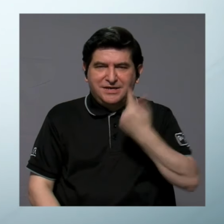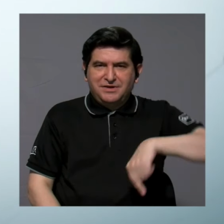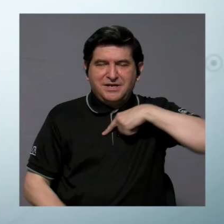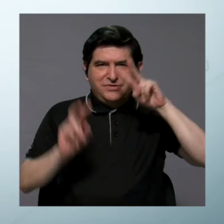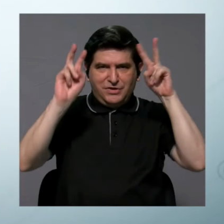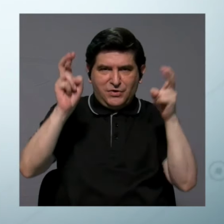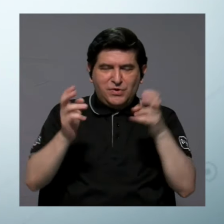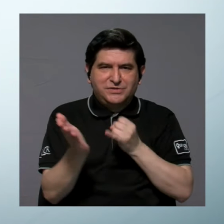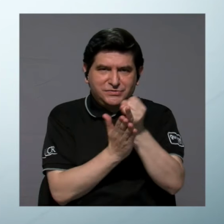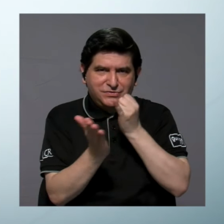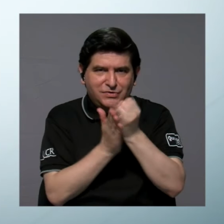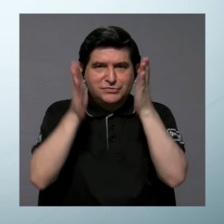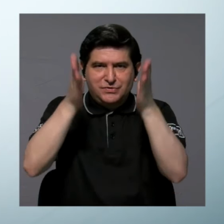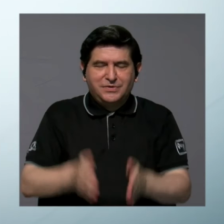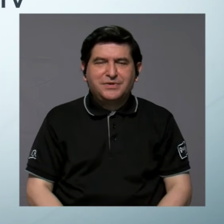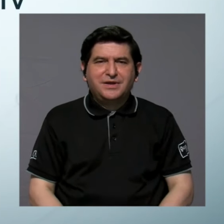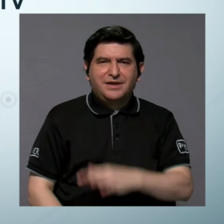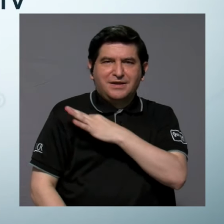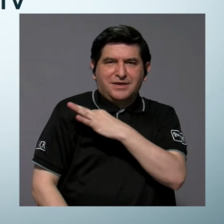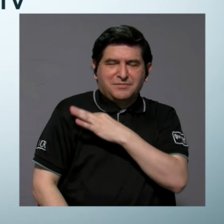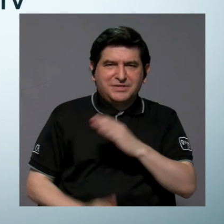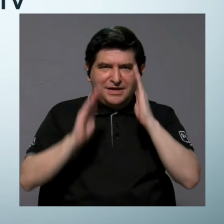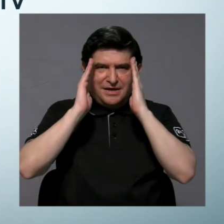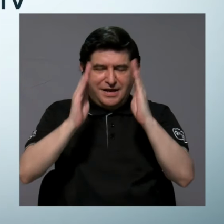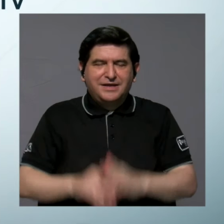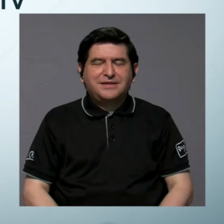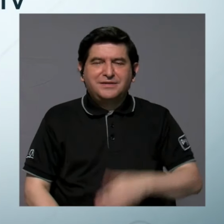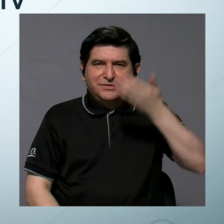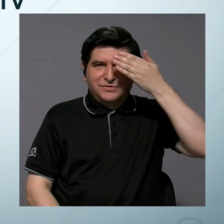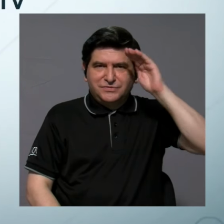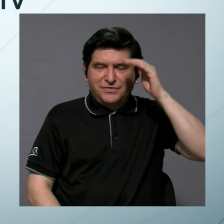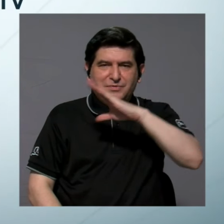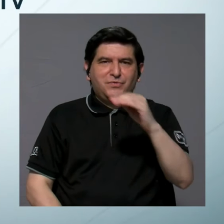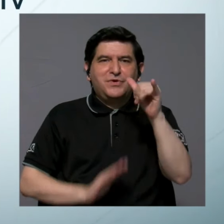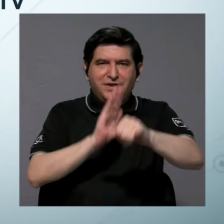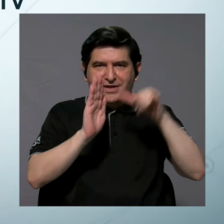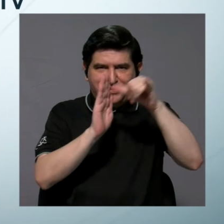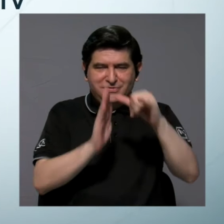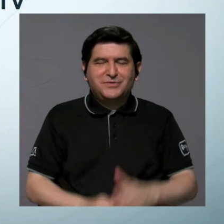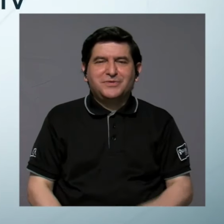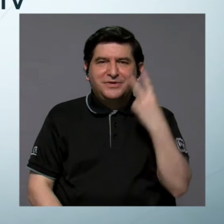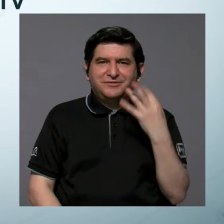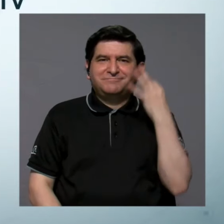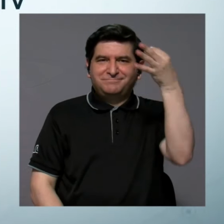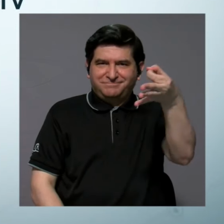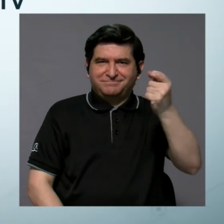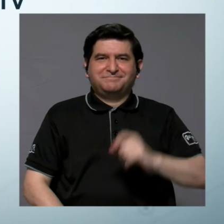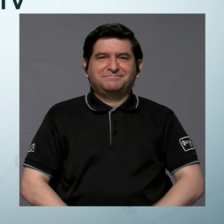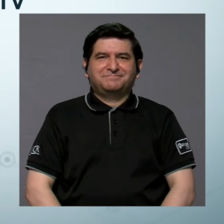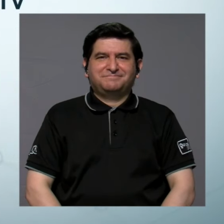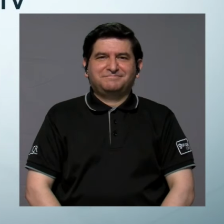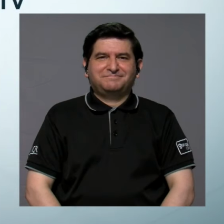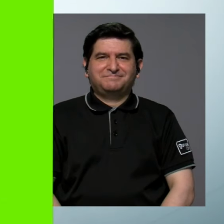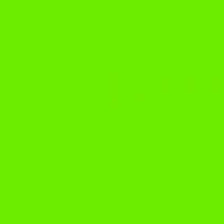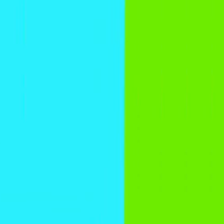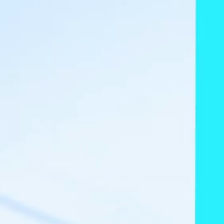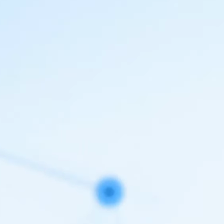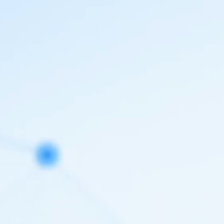sobre nuestros temas e investigadores, les invitamos a seguir nuestras páginas de Facebook y YouTube. Hasta la próxima.